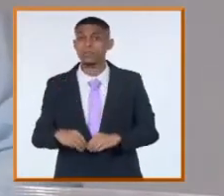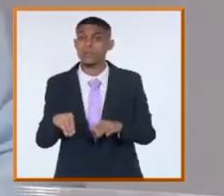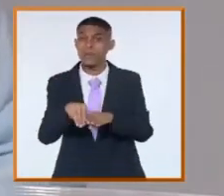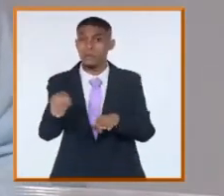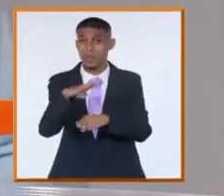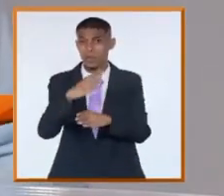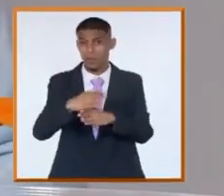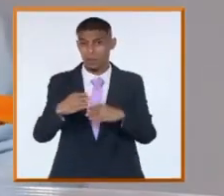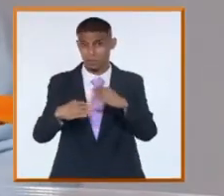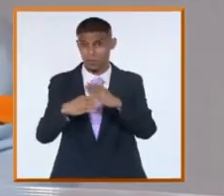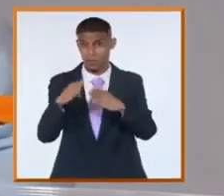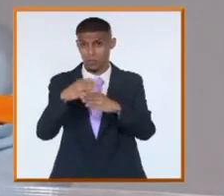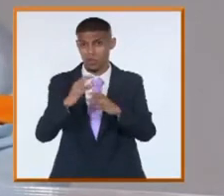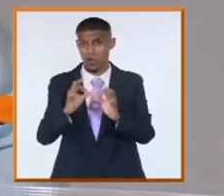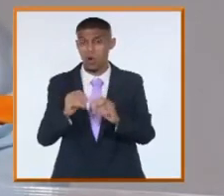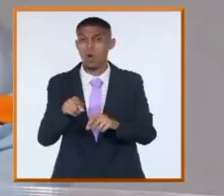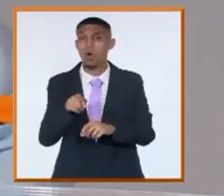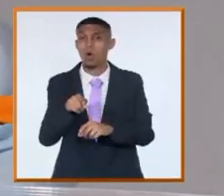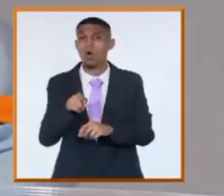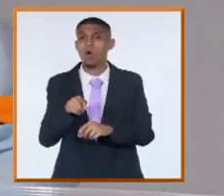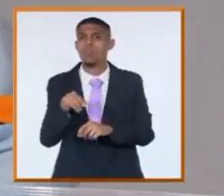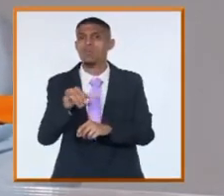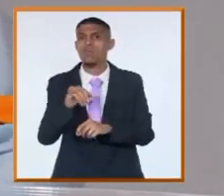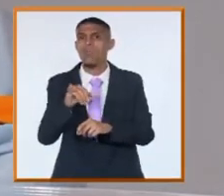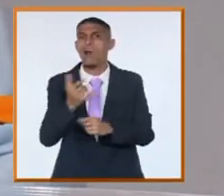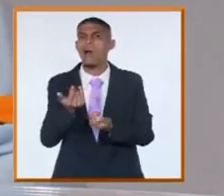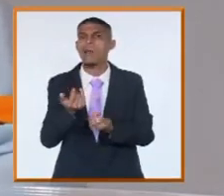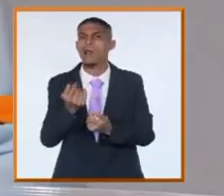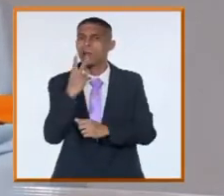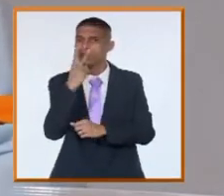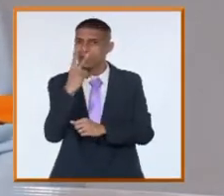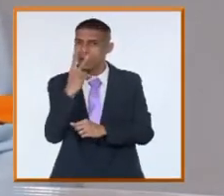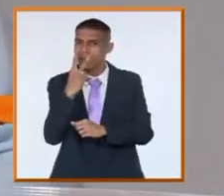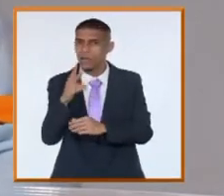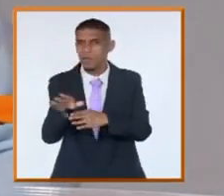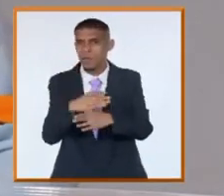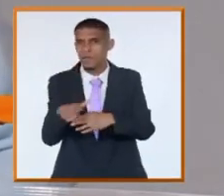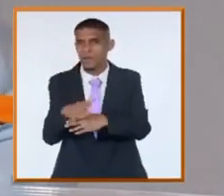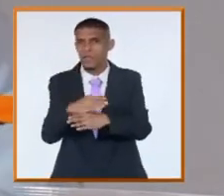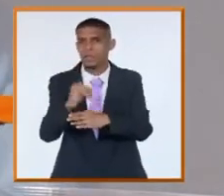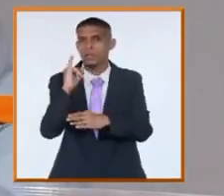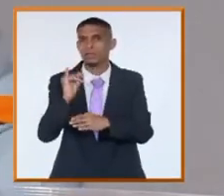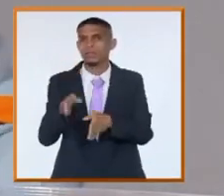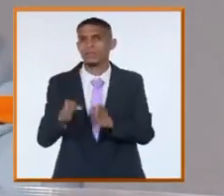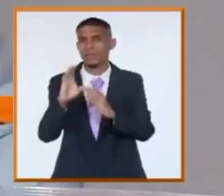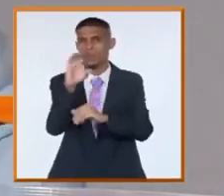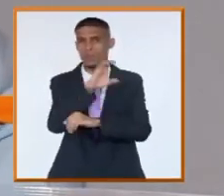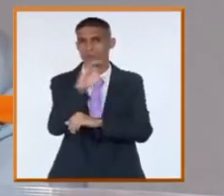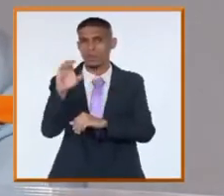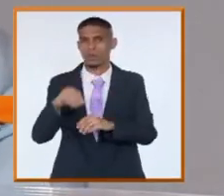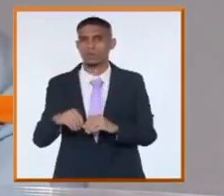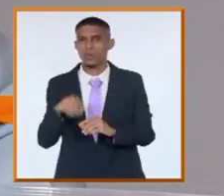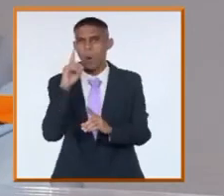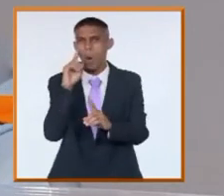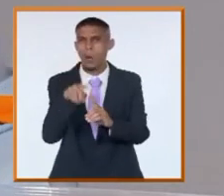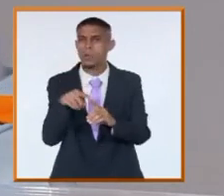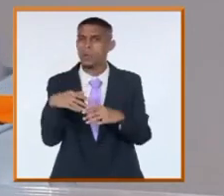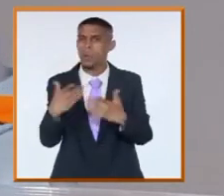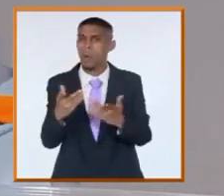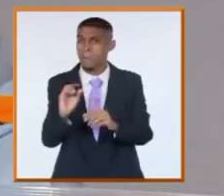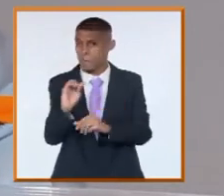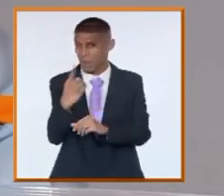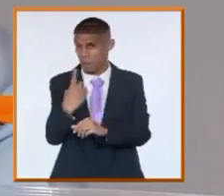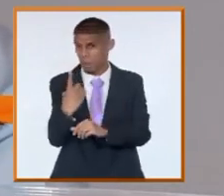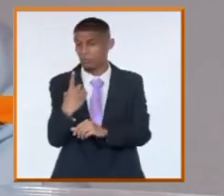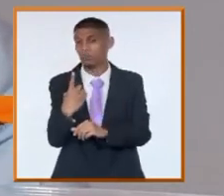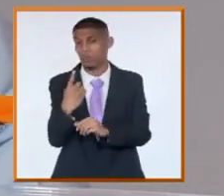de la construcción es el organismo de la Administración central del estado que tiene como misión proponer y una vez aprobada